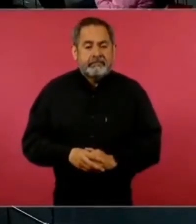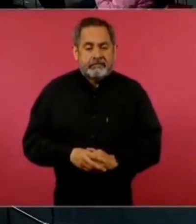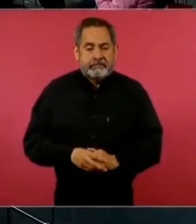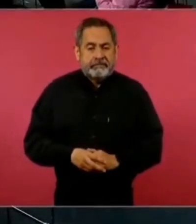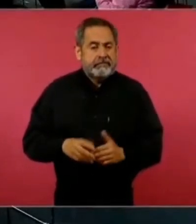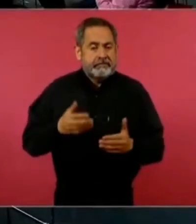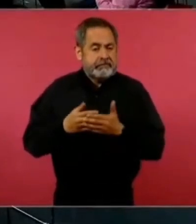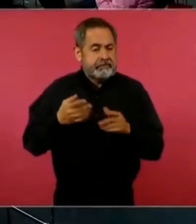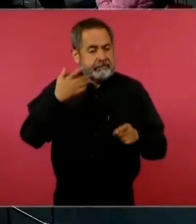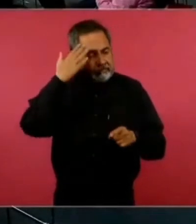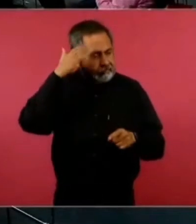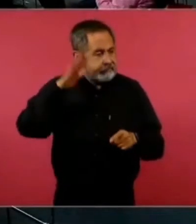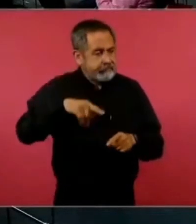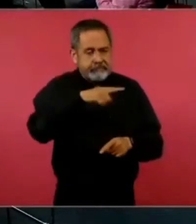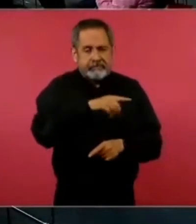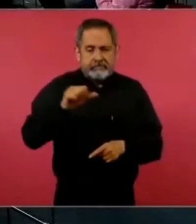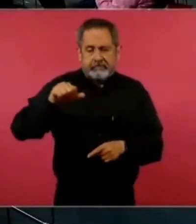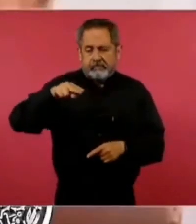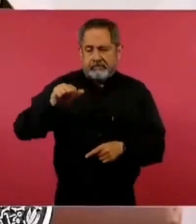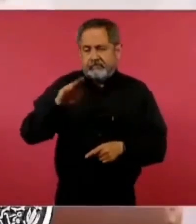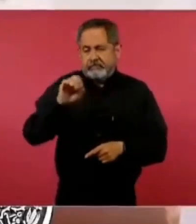la señora Anabel,